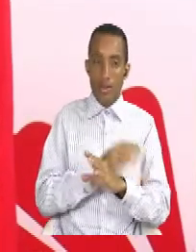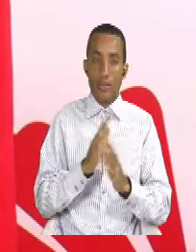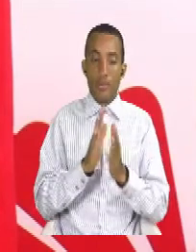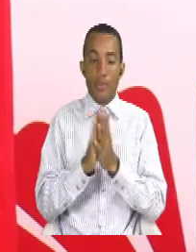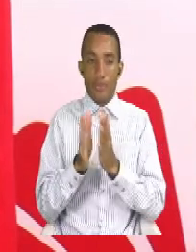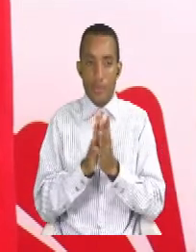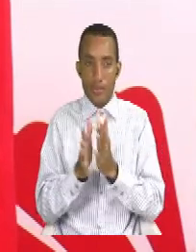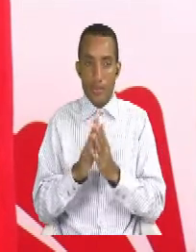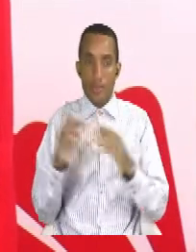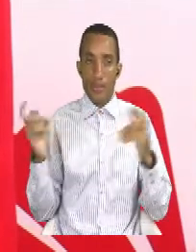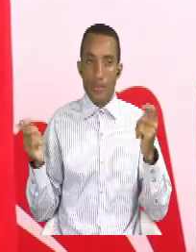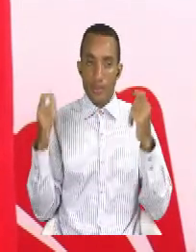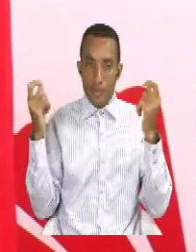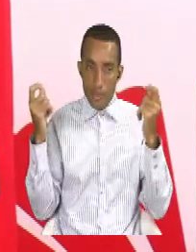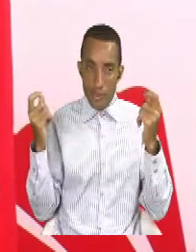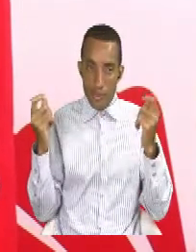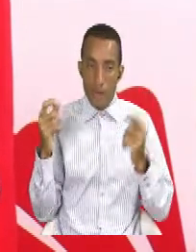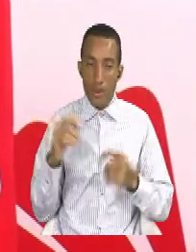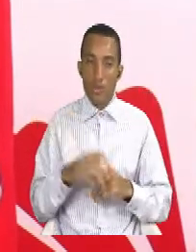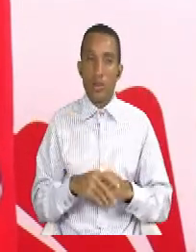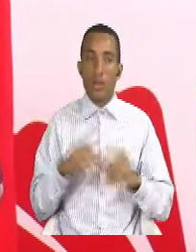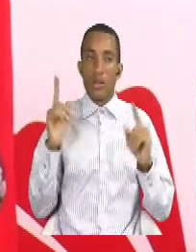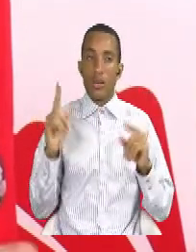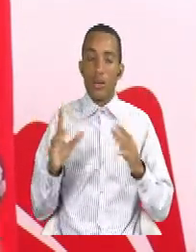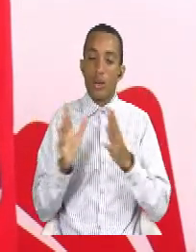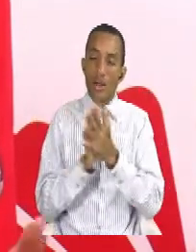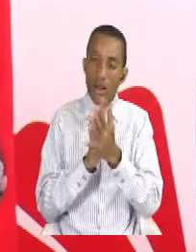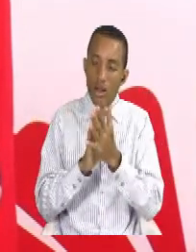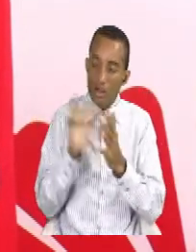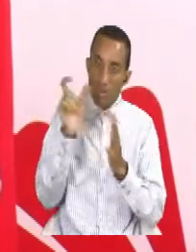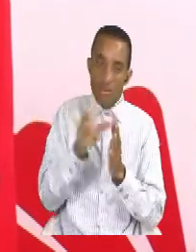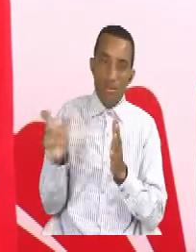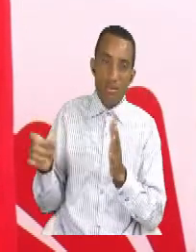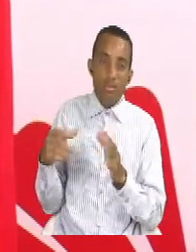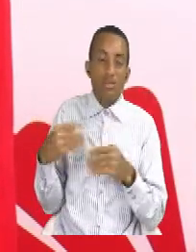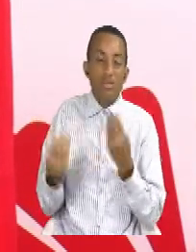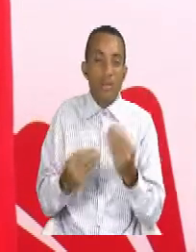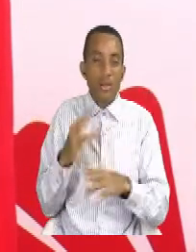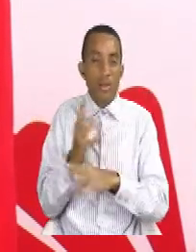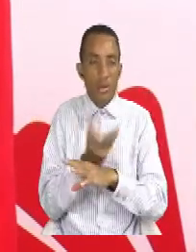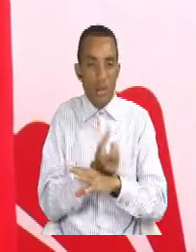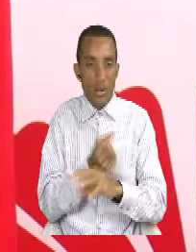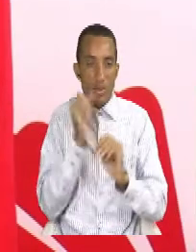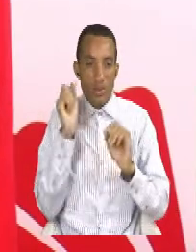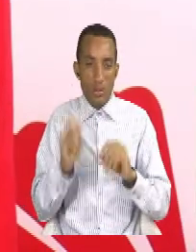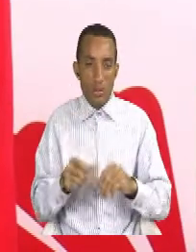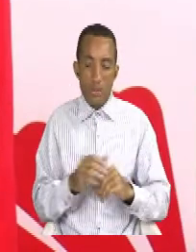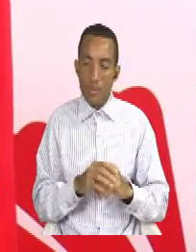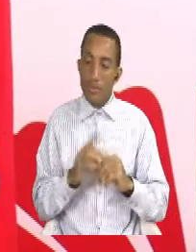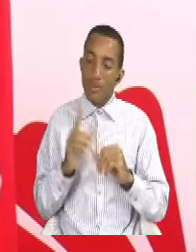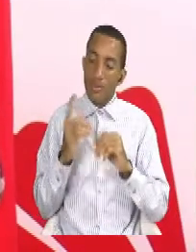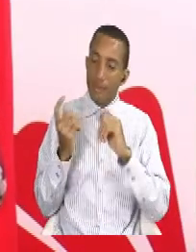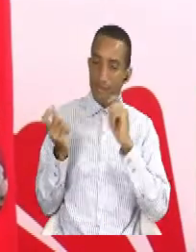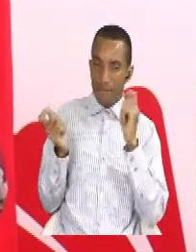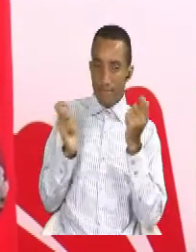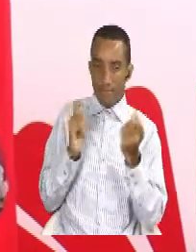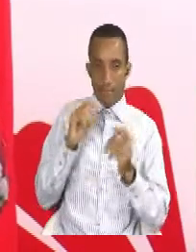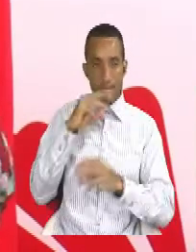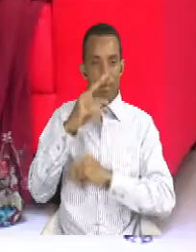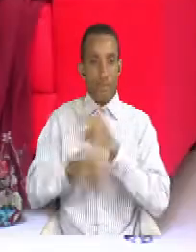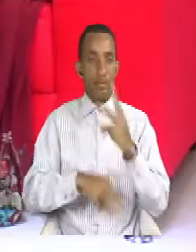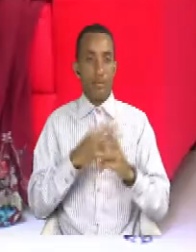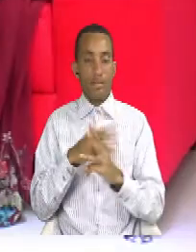están participando, vamos a hablar de ellos como artistas y cómo el arte se puede utilizar para cambiar el mundo y mejorar nuestra